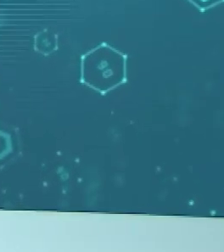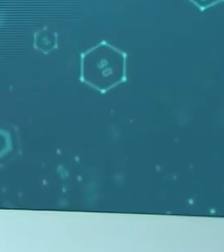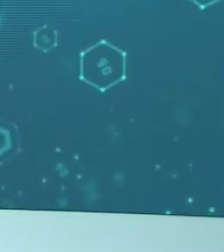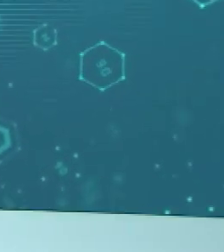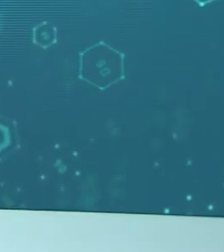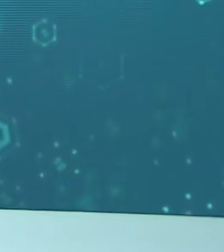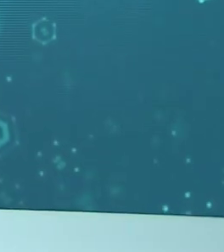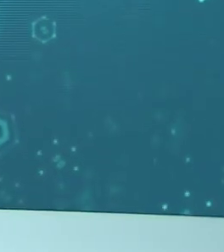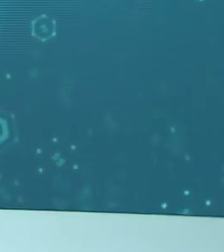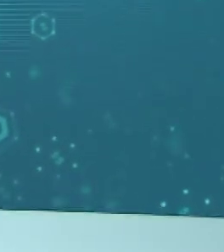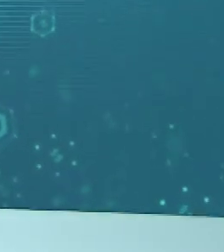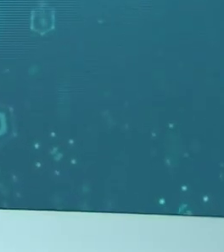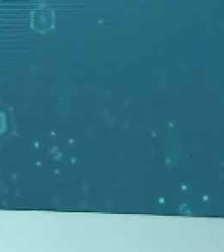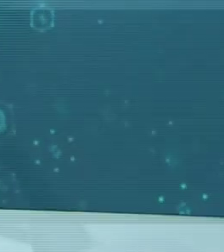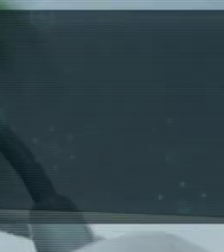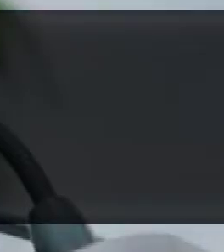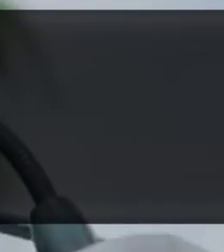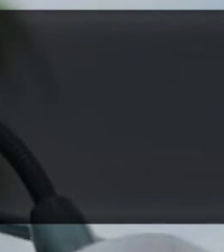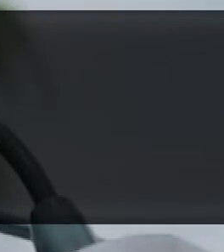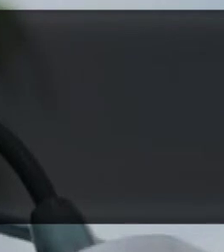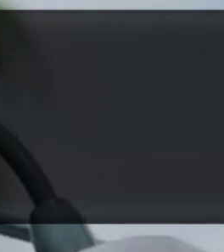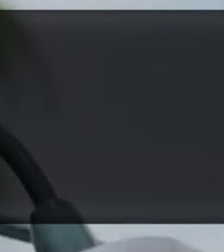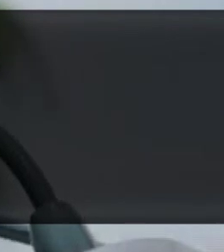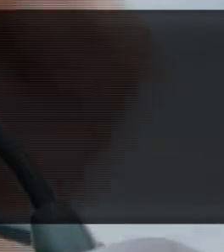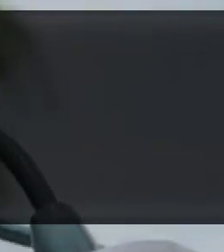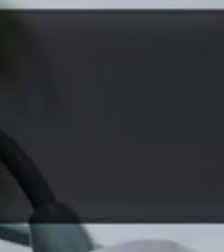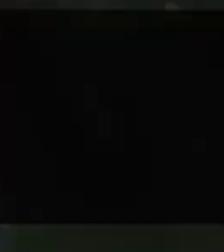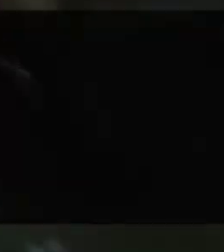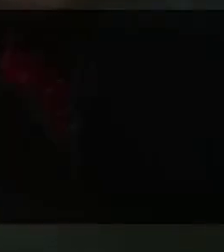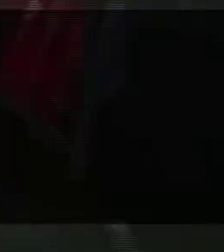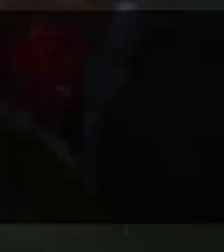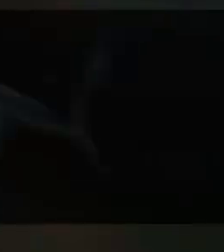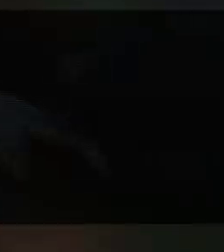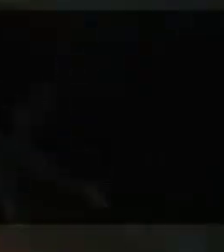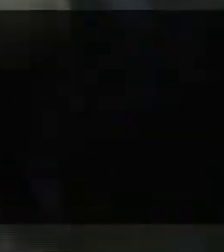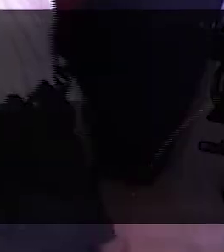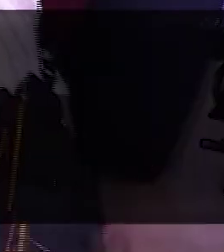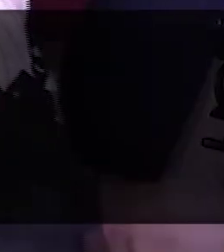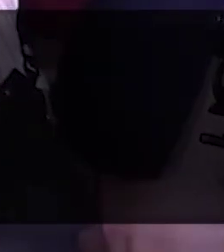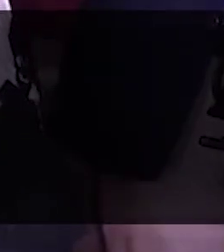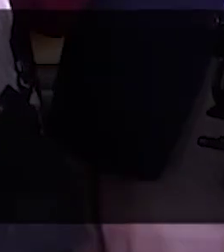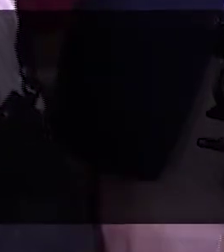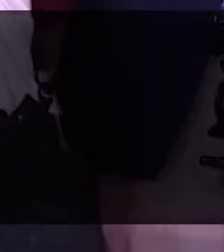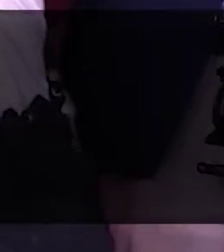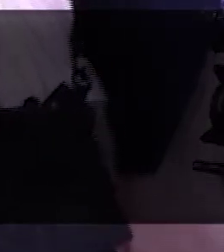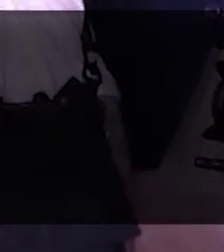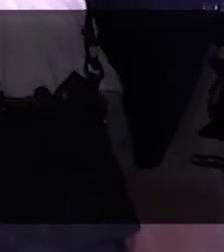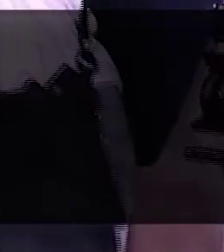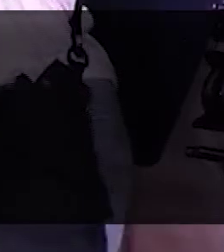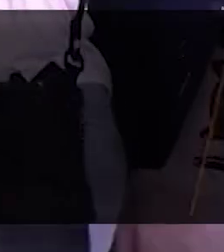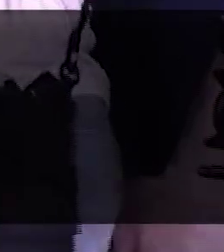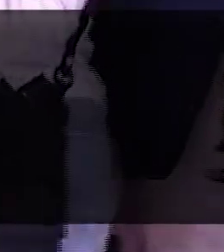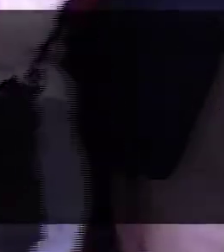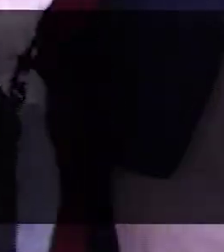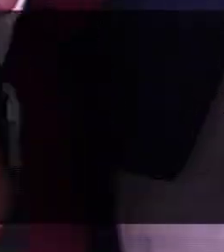Ampliamos el primero de los títulos que tiene características internacionales porque hubo elecciones en México y allí Claudia Sheinbaum ganó por amplio margen